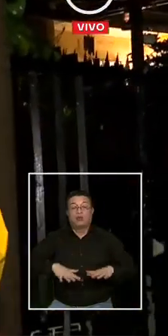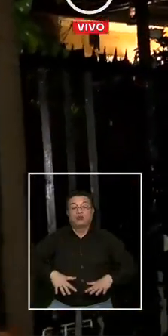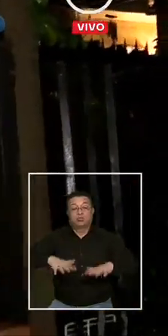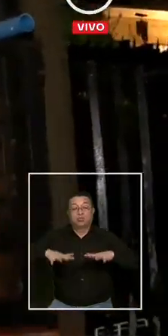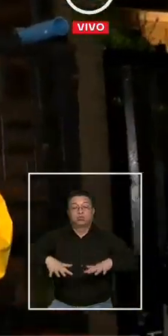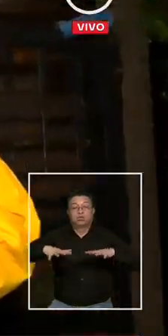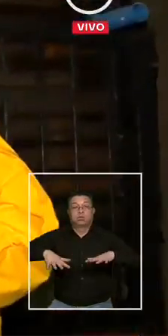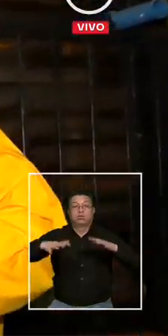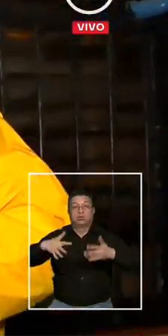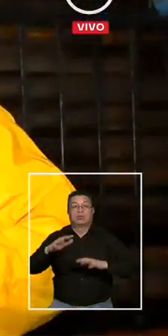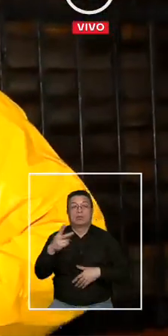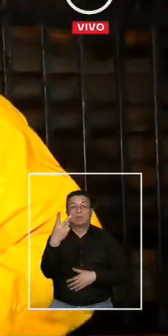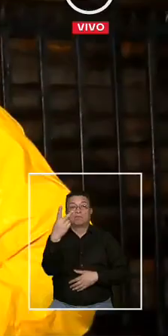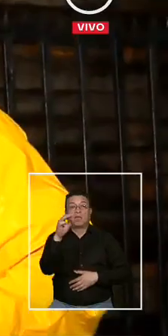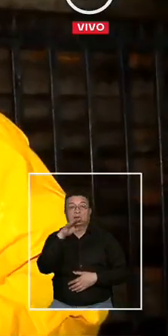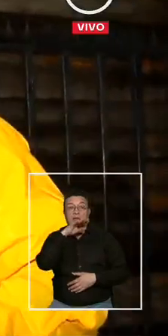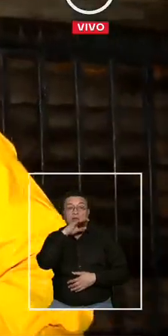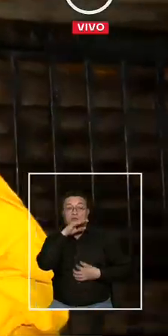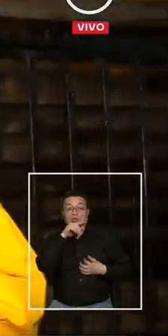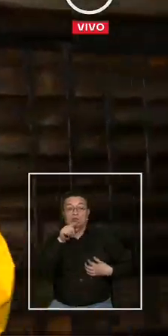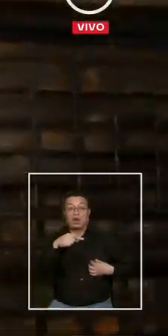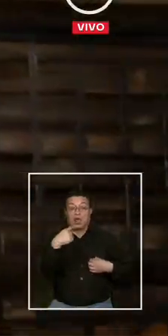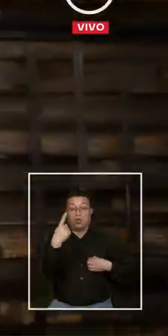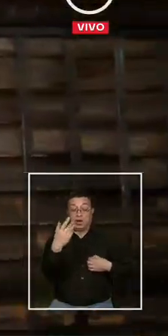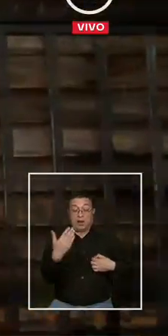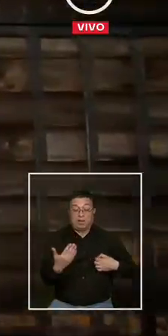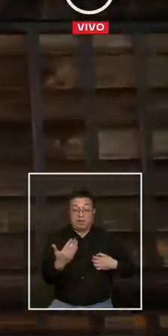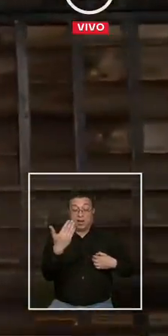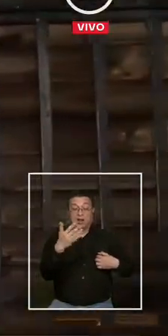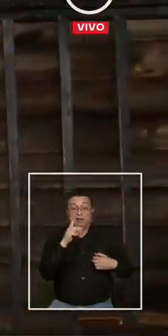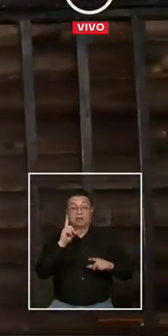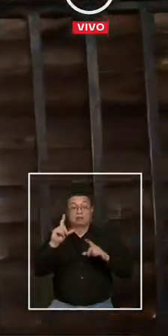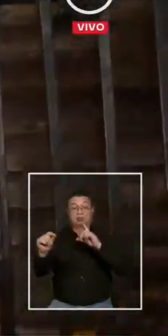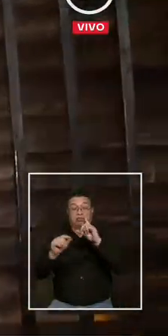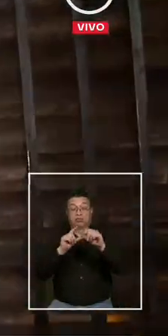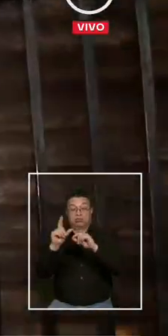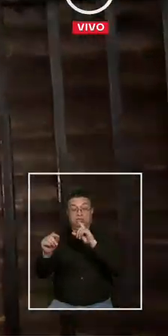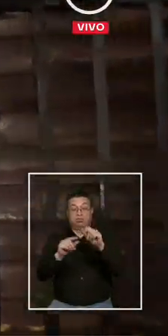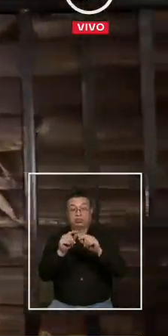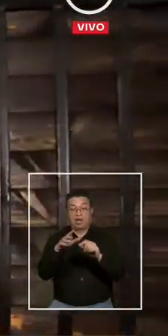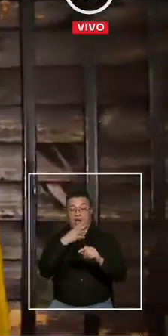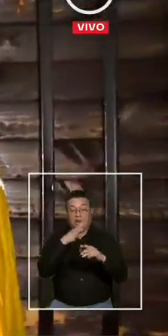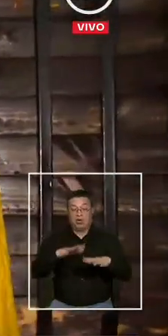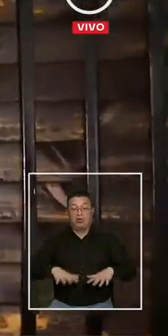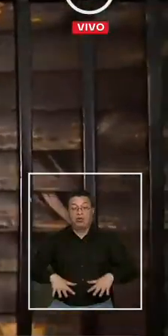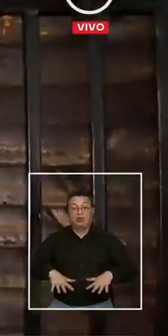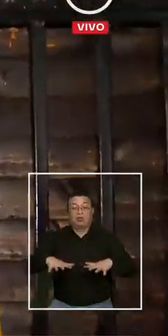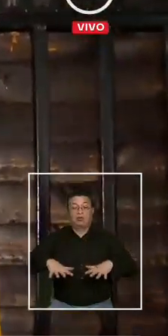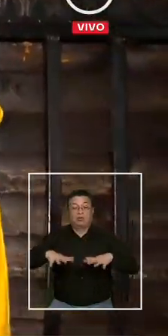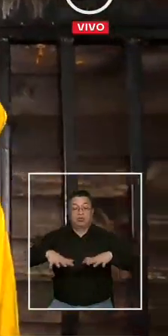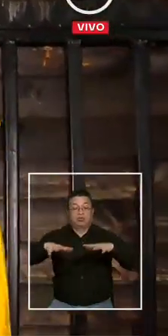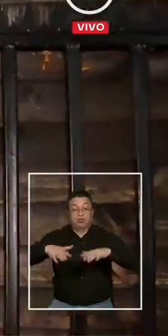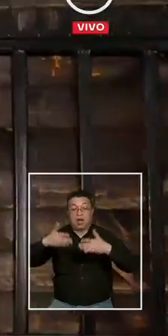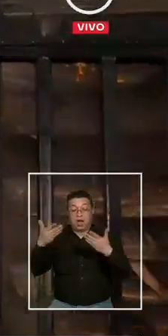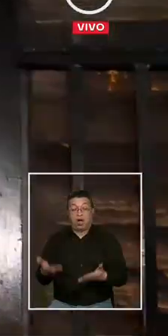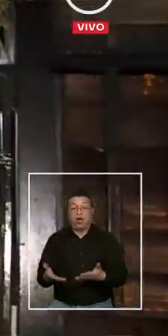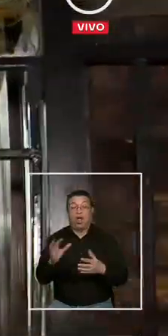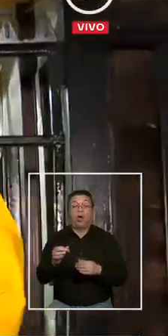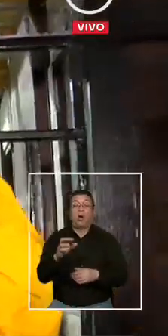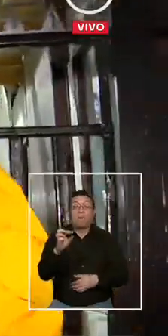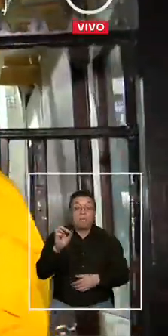hace 20 minutos, 15 minutos. La 1 de la mañana, uno se imagina una evacuación a la 1 de la mañana, o sea, o es evacuar ahora o puede ser peor.